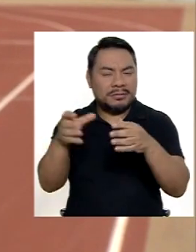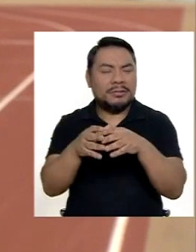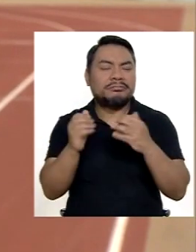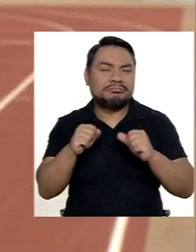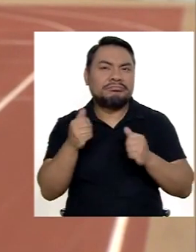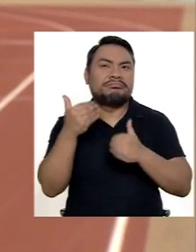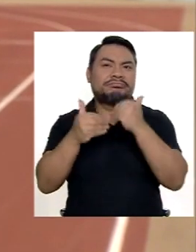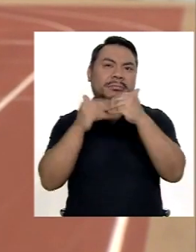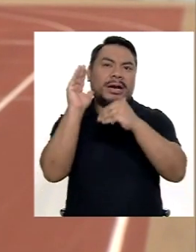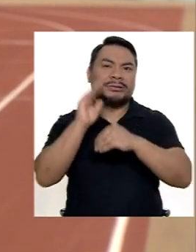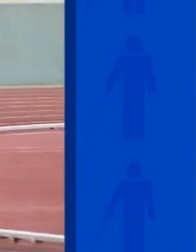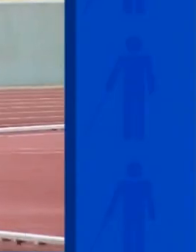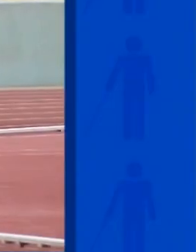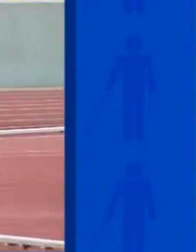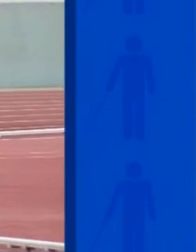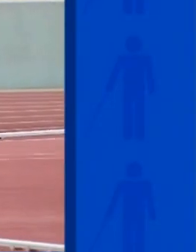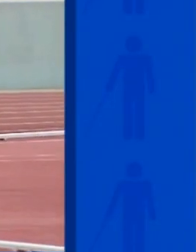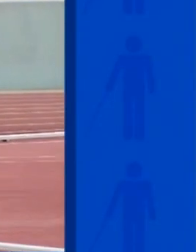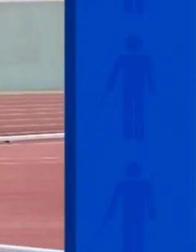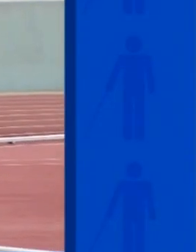Más de lo que se imagina en realidad